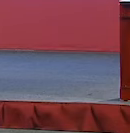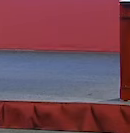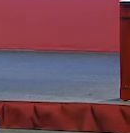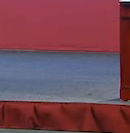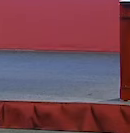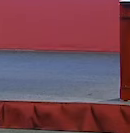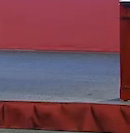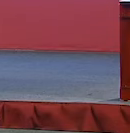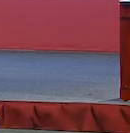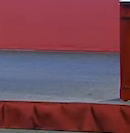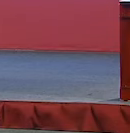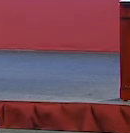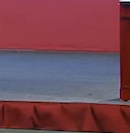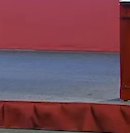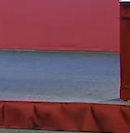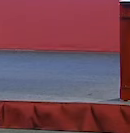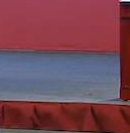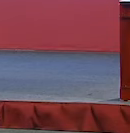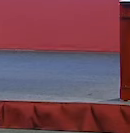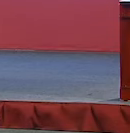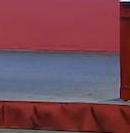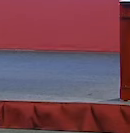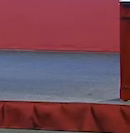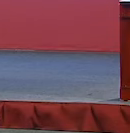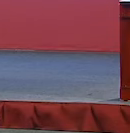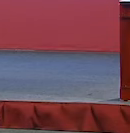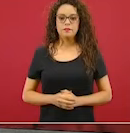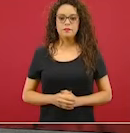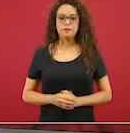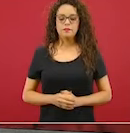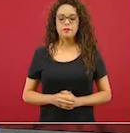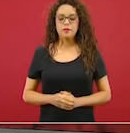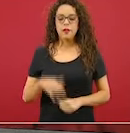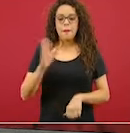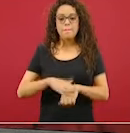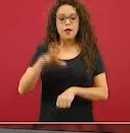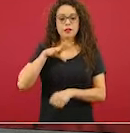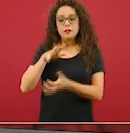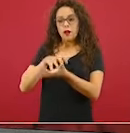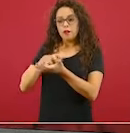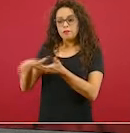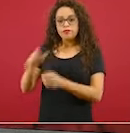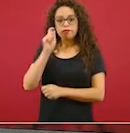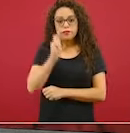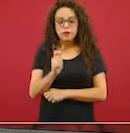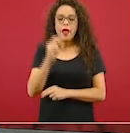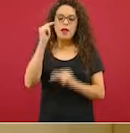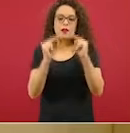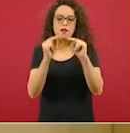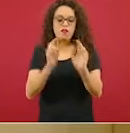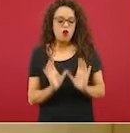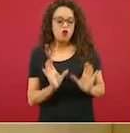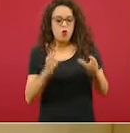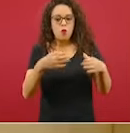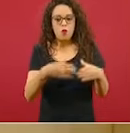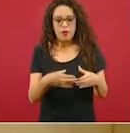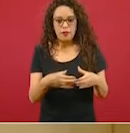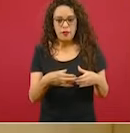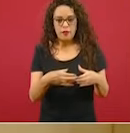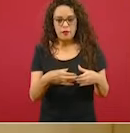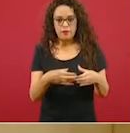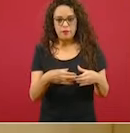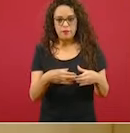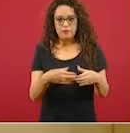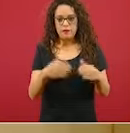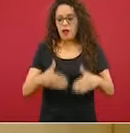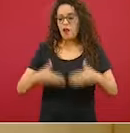brotes reportados son precisamente en el nivel comunitario, es decir, son los que ocurren fuera de los demás